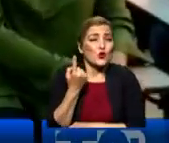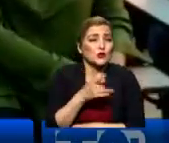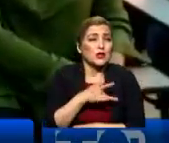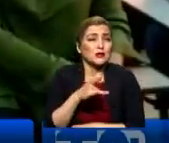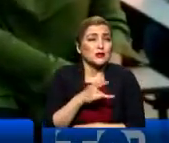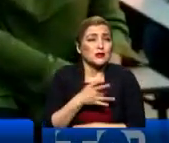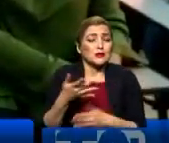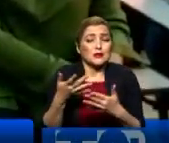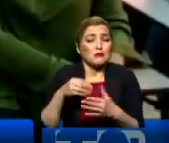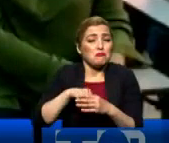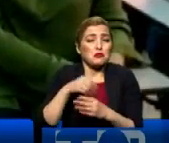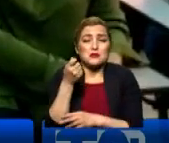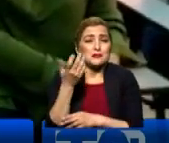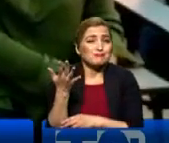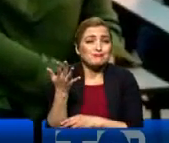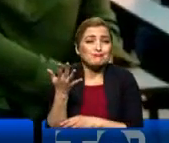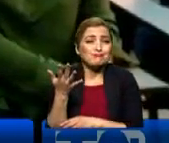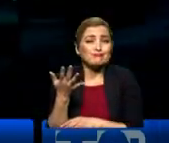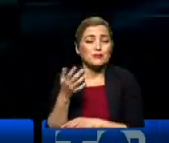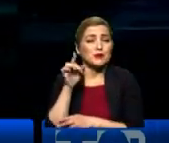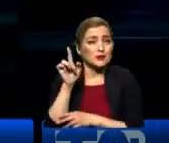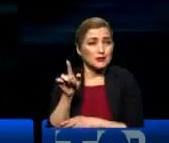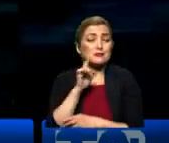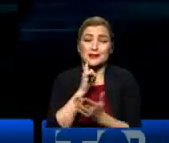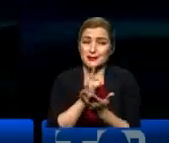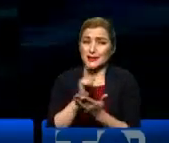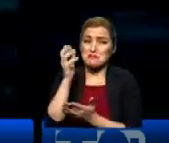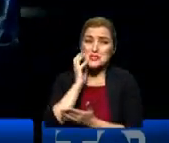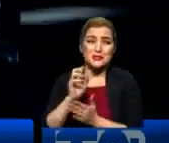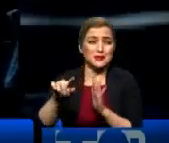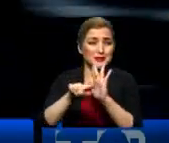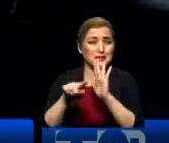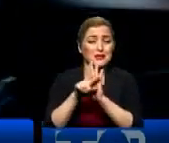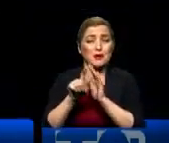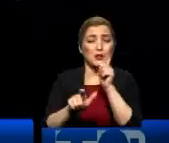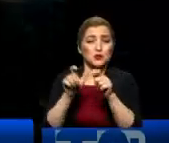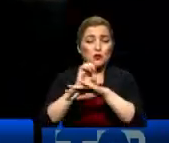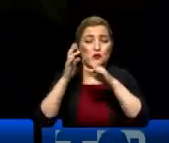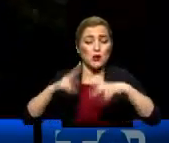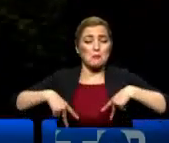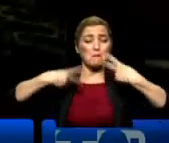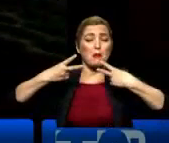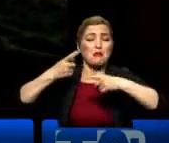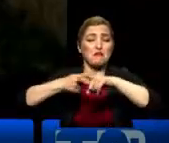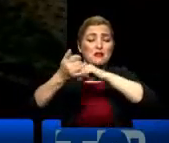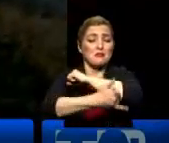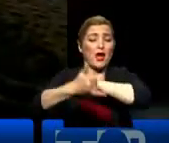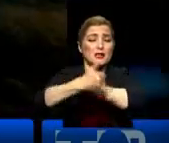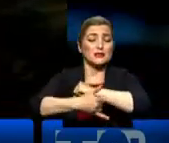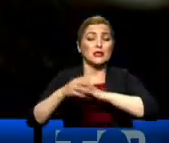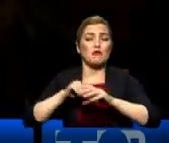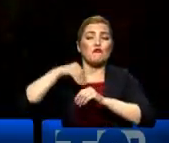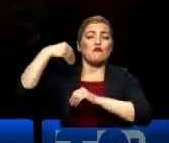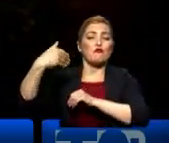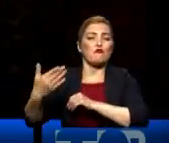la escasez de recursos. Esa es la realidad que viven decenas de ecuatorianos en varios países. Se han quedado varados fuera de su hogar luego